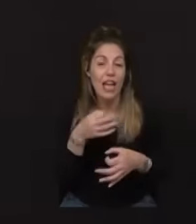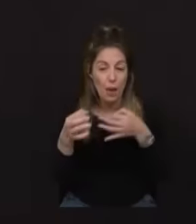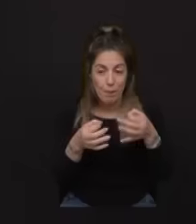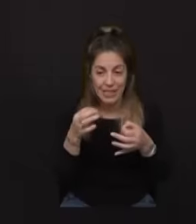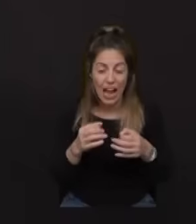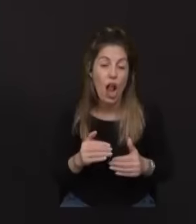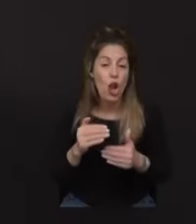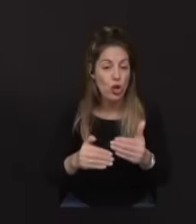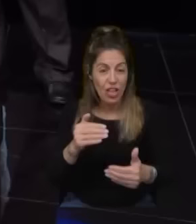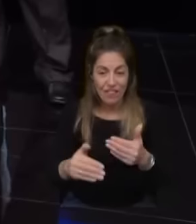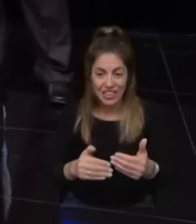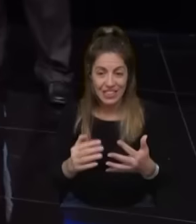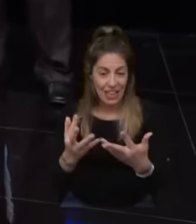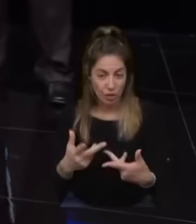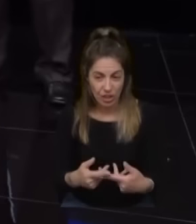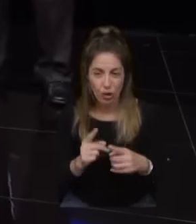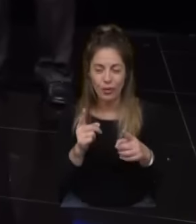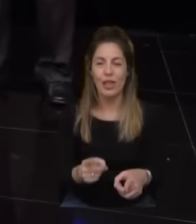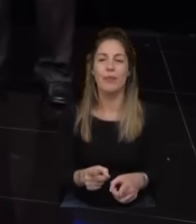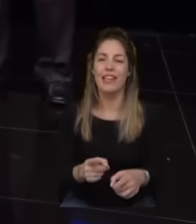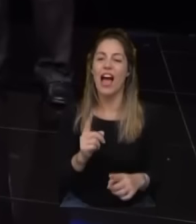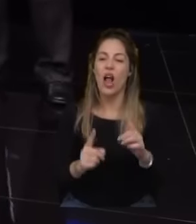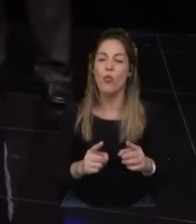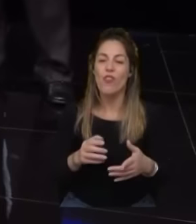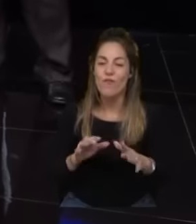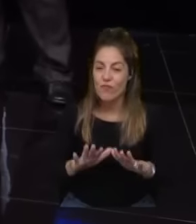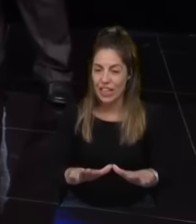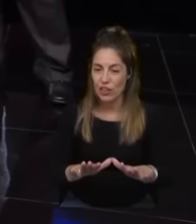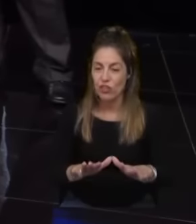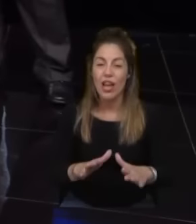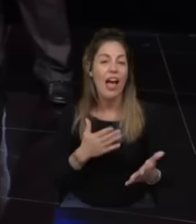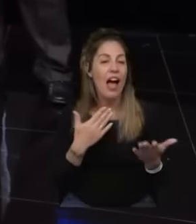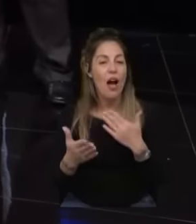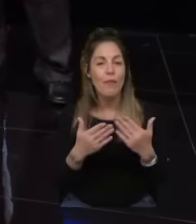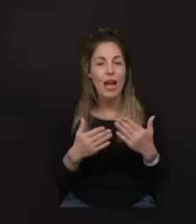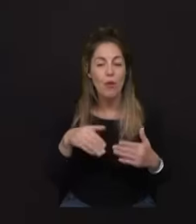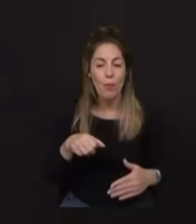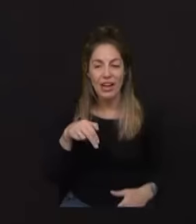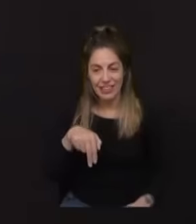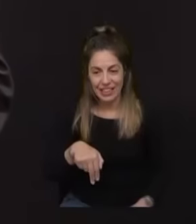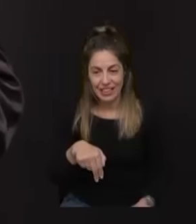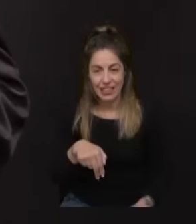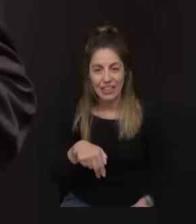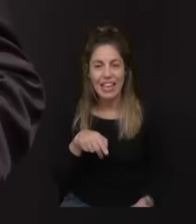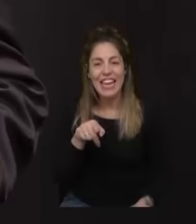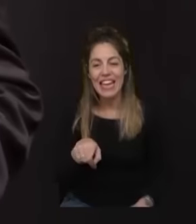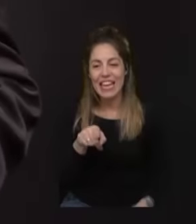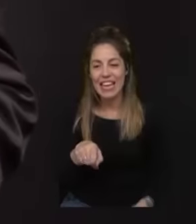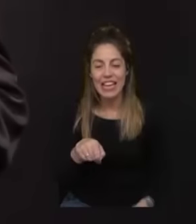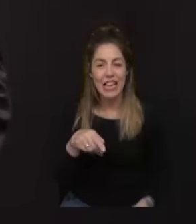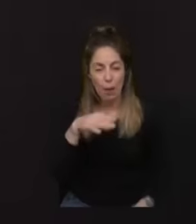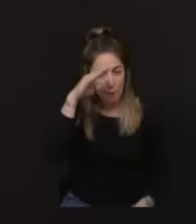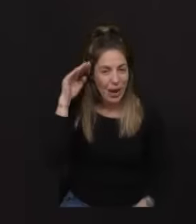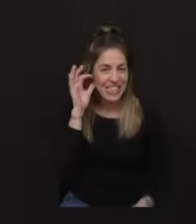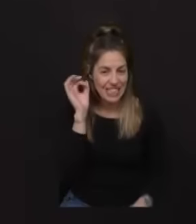los avances de estas organizaciones como ciertos frenos. Uh-huh. Hablamos con Martén, porque en definitiva él, Marcet,